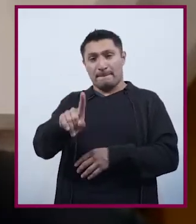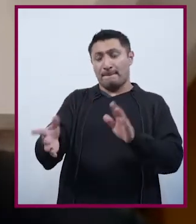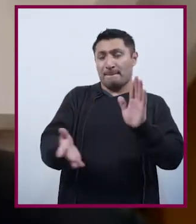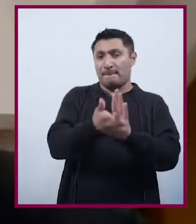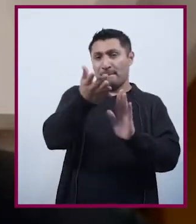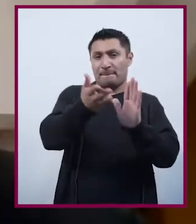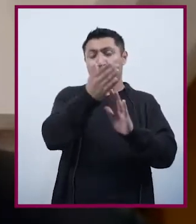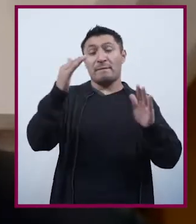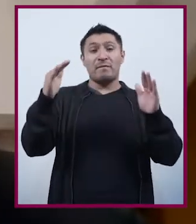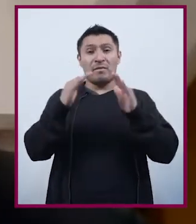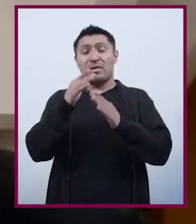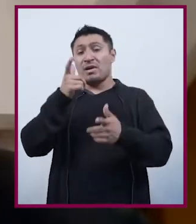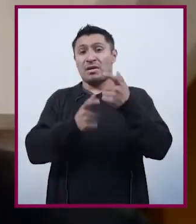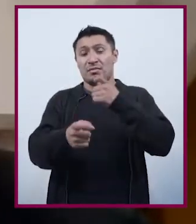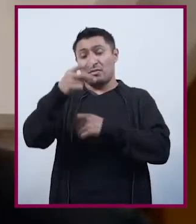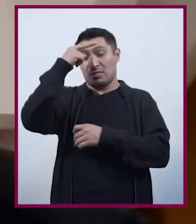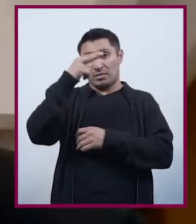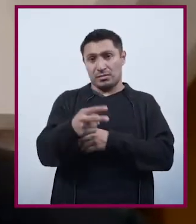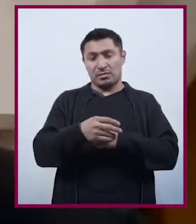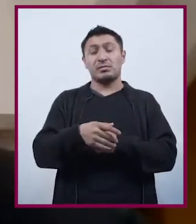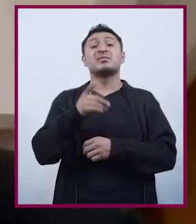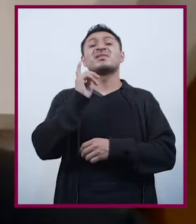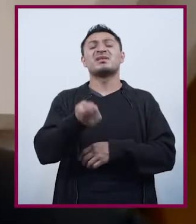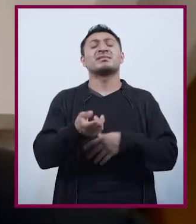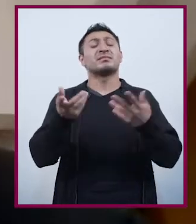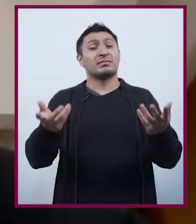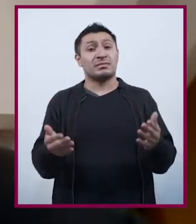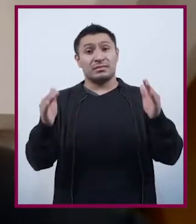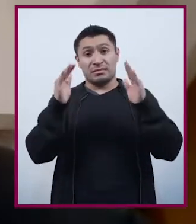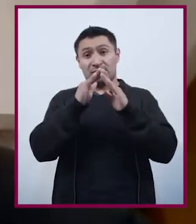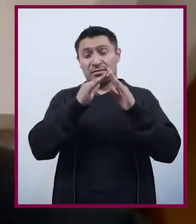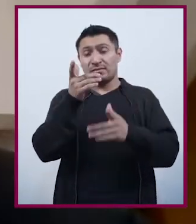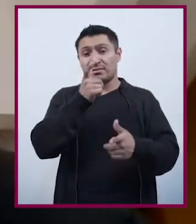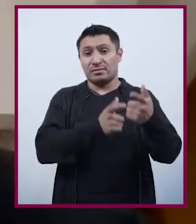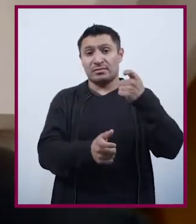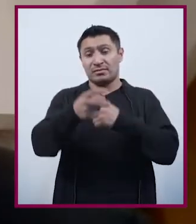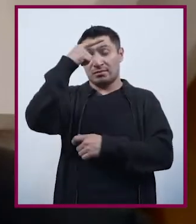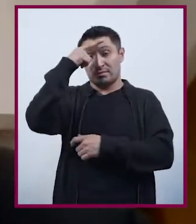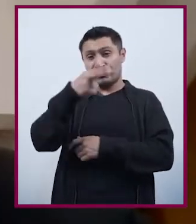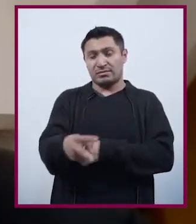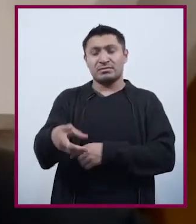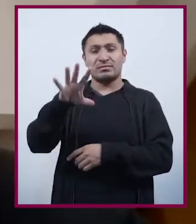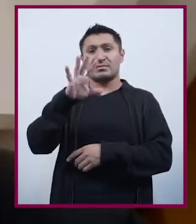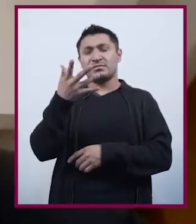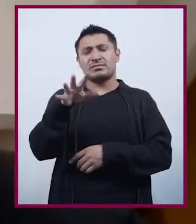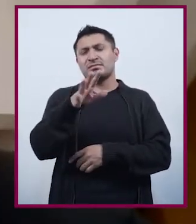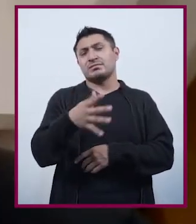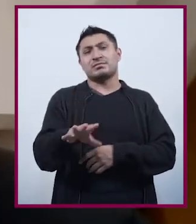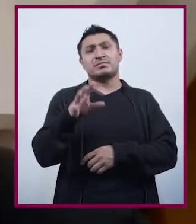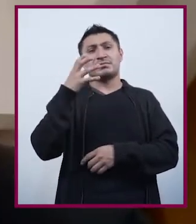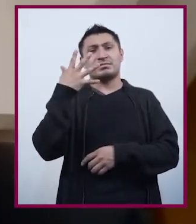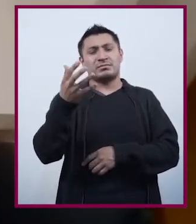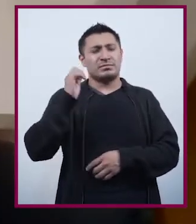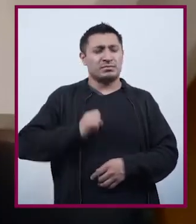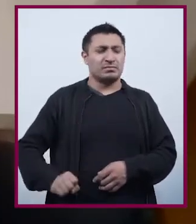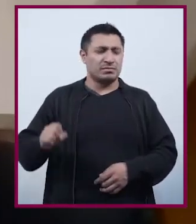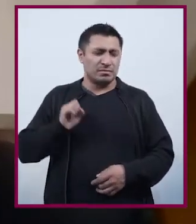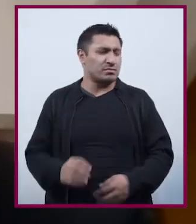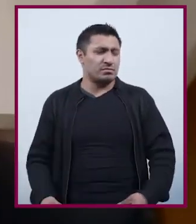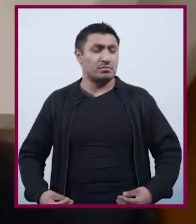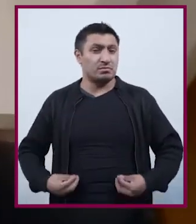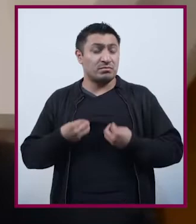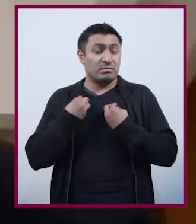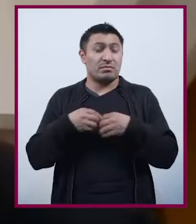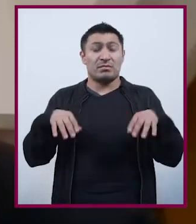la creación de la Casa de Moneda de México. Es decir, la Casa de Moneda de México tiene casi 5 siglos